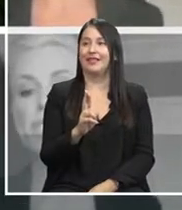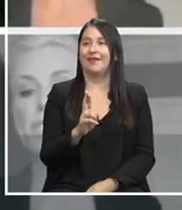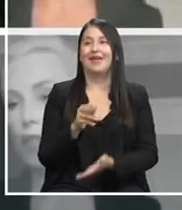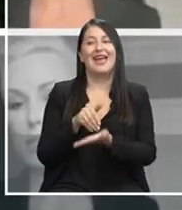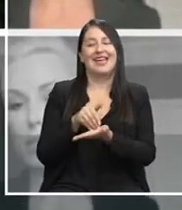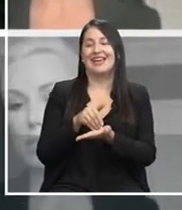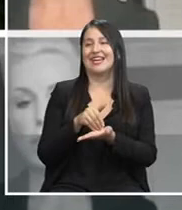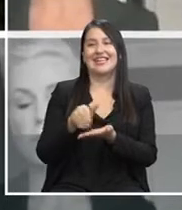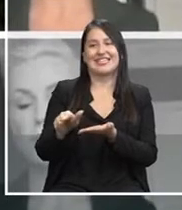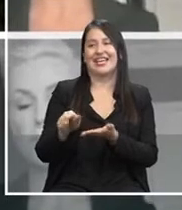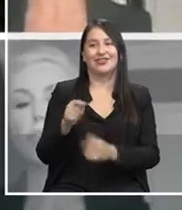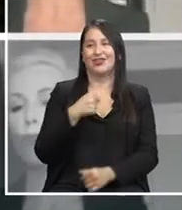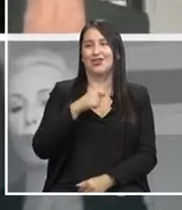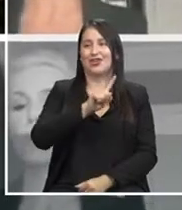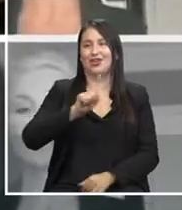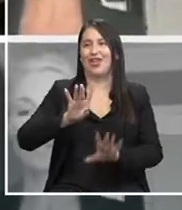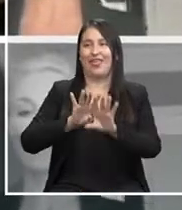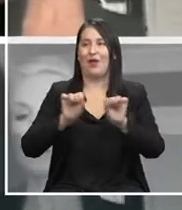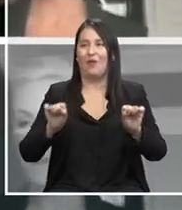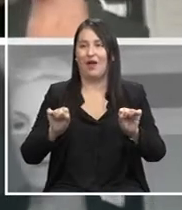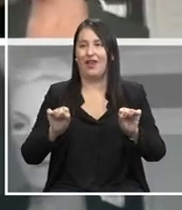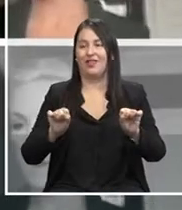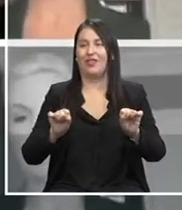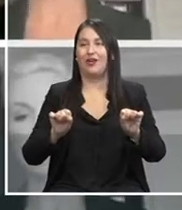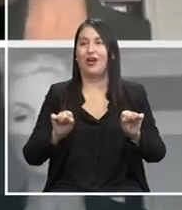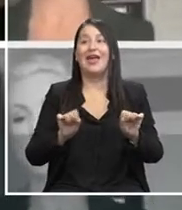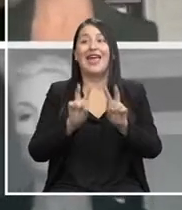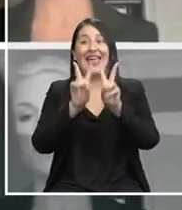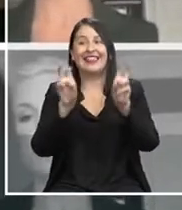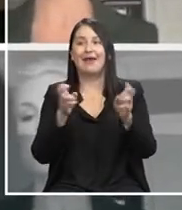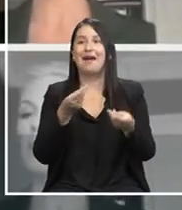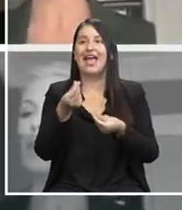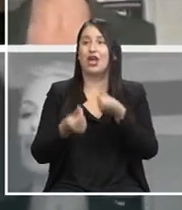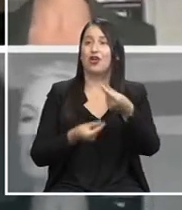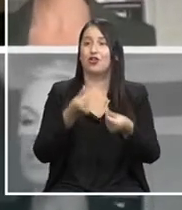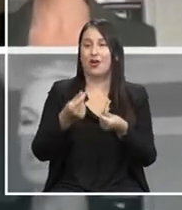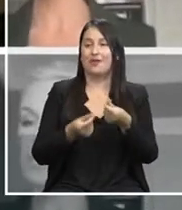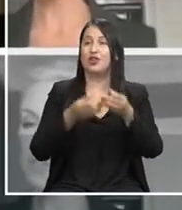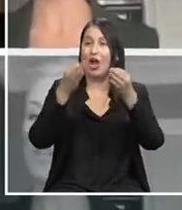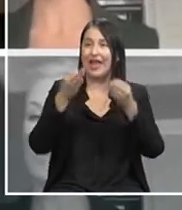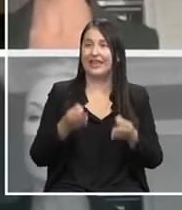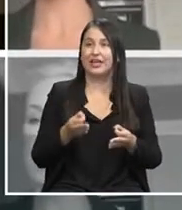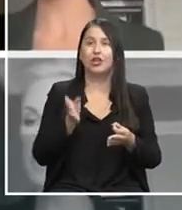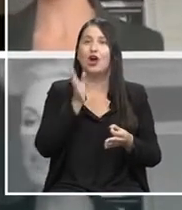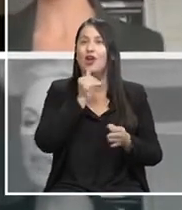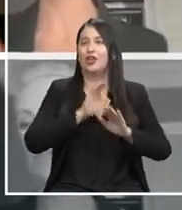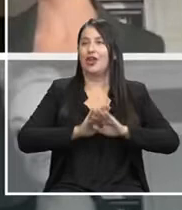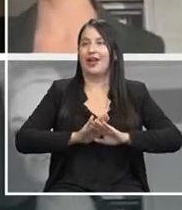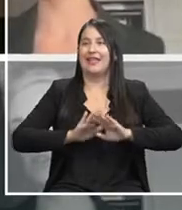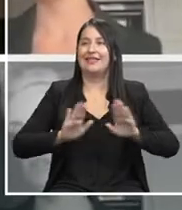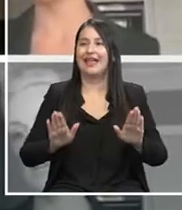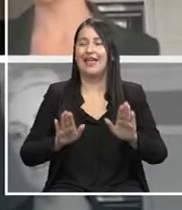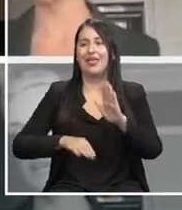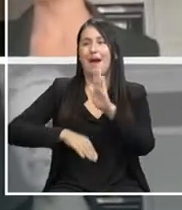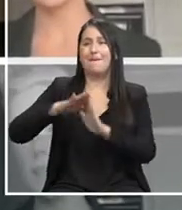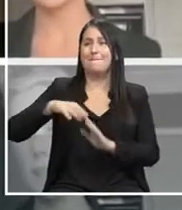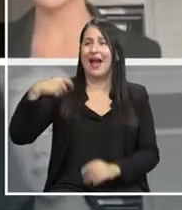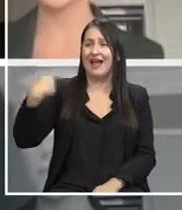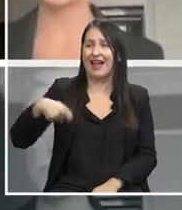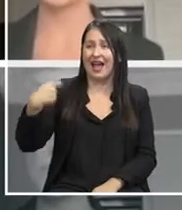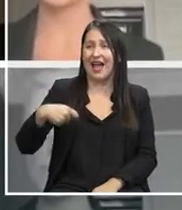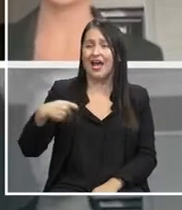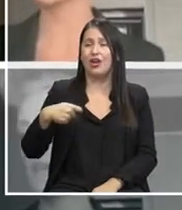lógica. En primer lugar, en términos económicos estrictos, no hay nada inherentemente más costoso en los